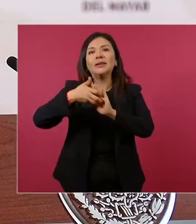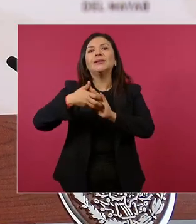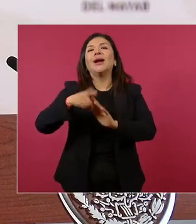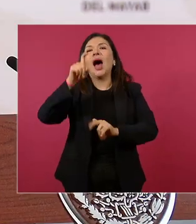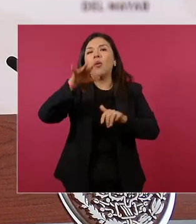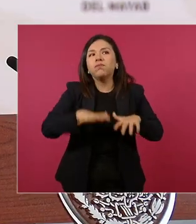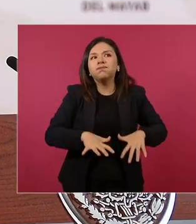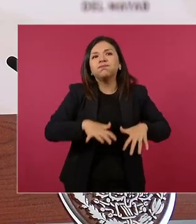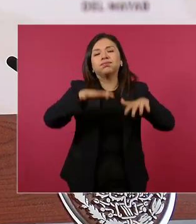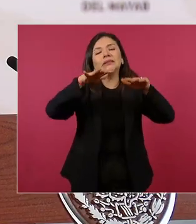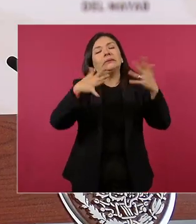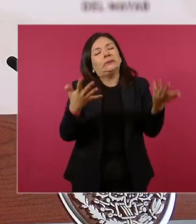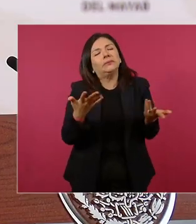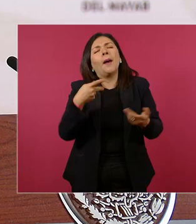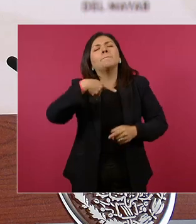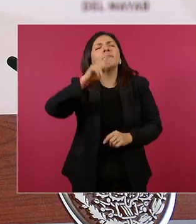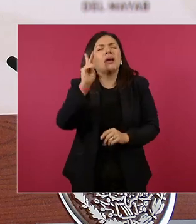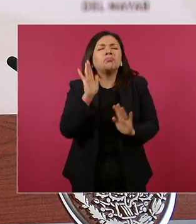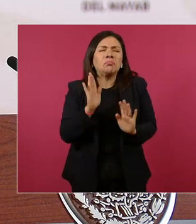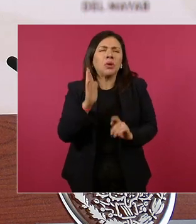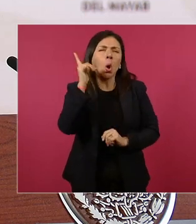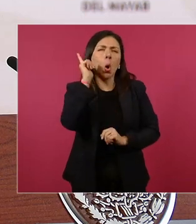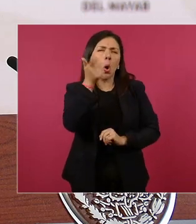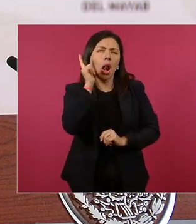trabajando, pero esperemos